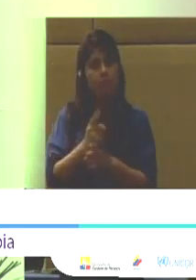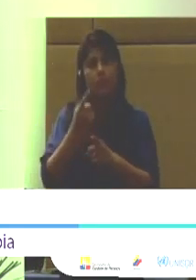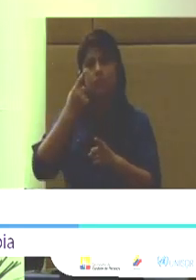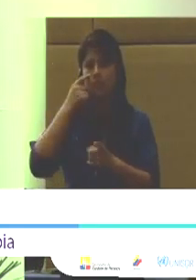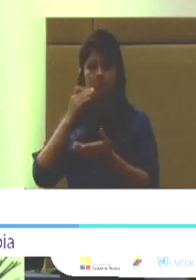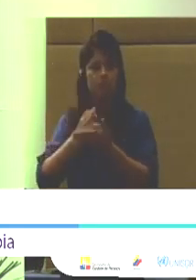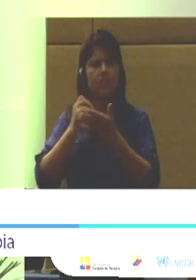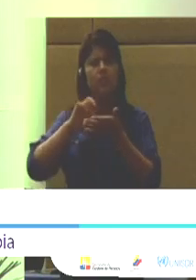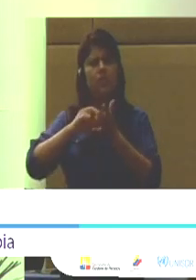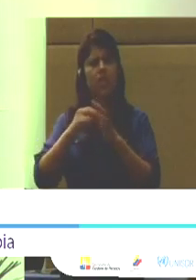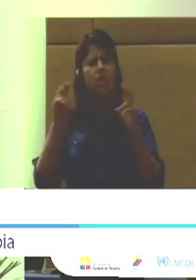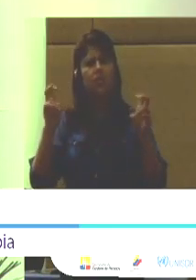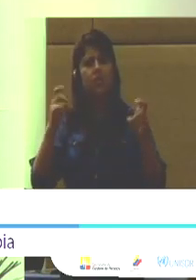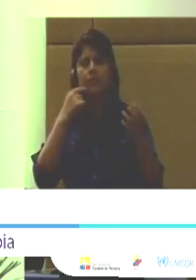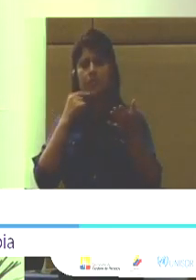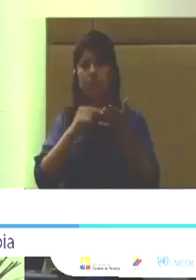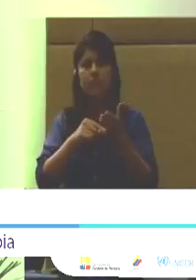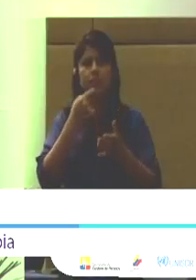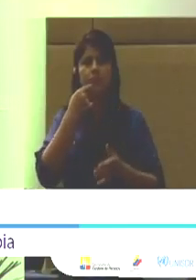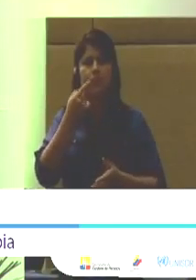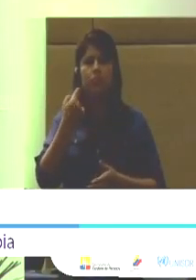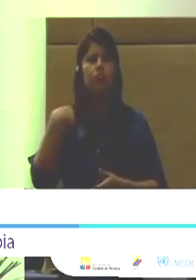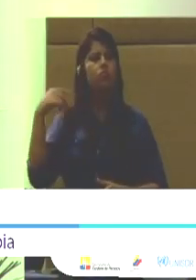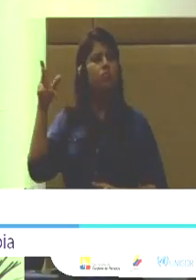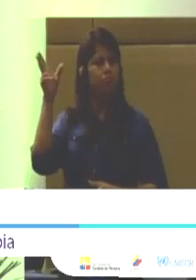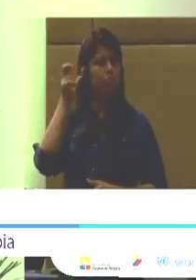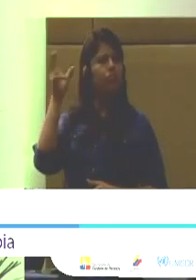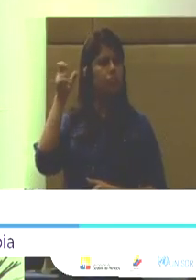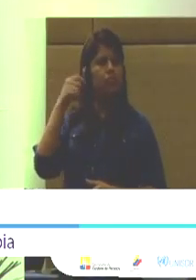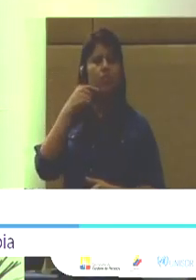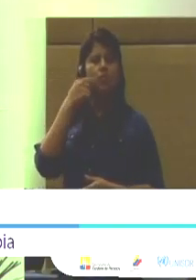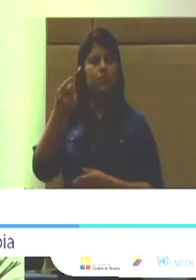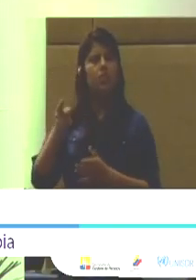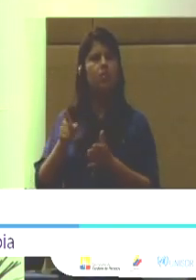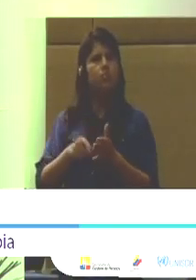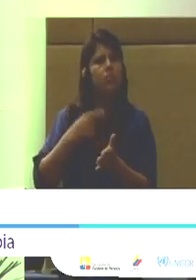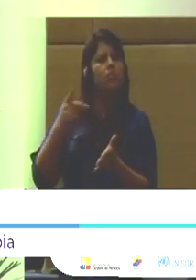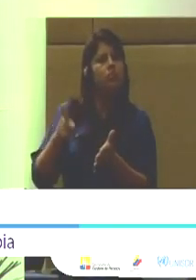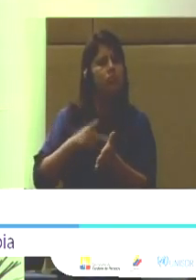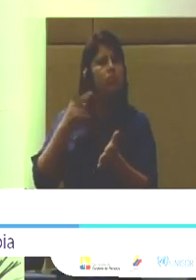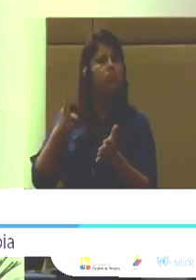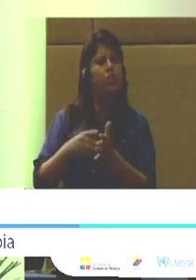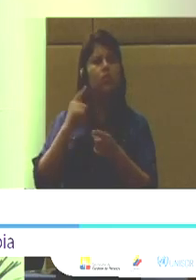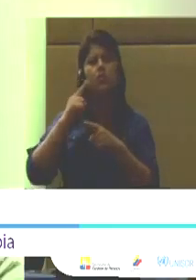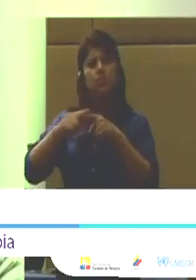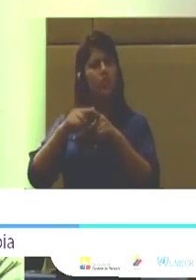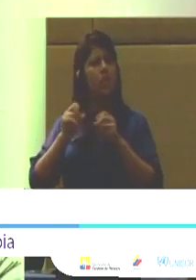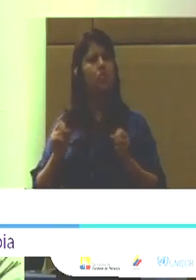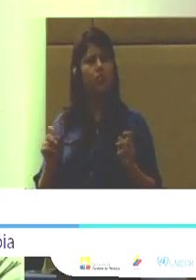término conciencia lo he escuchado que se ha repetido en varias oportunidades